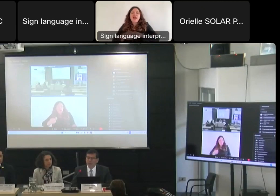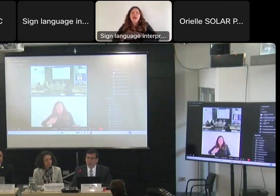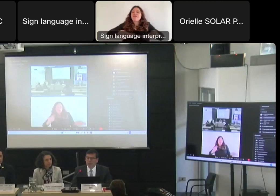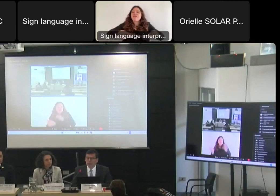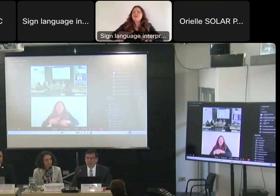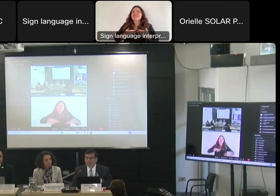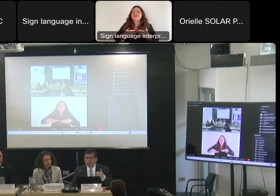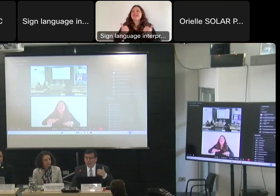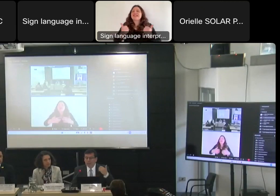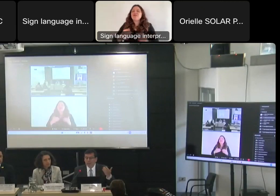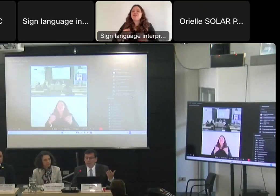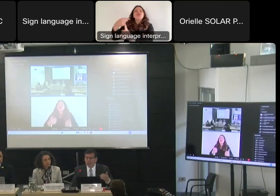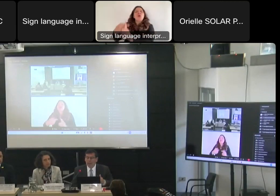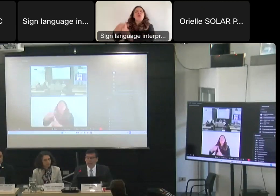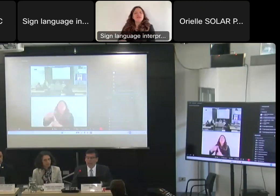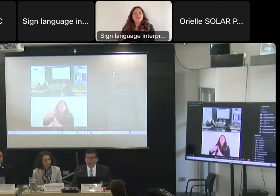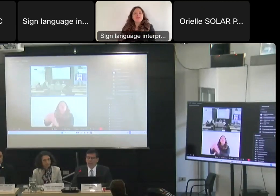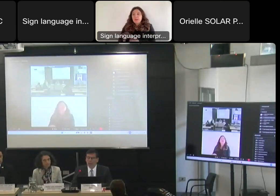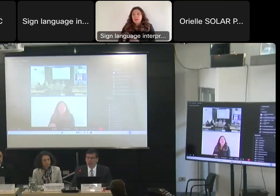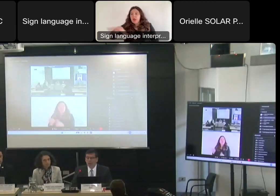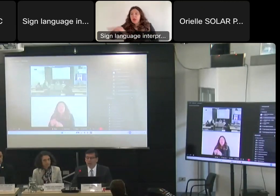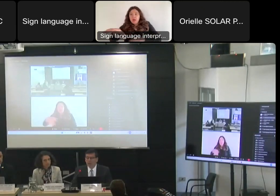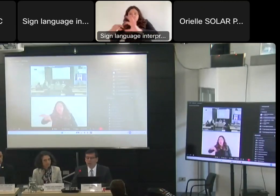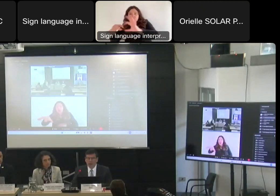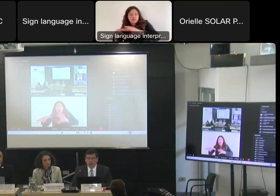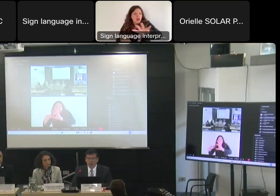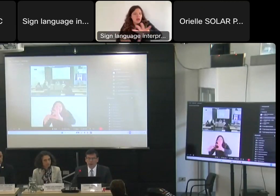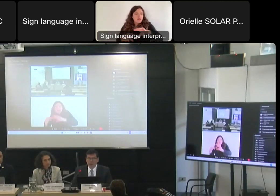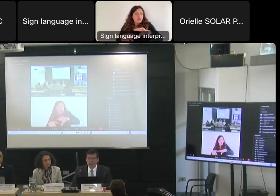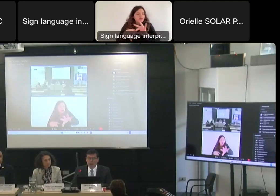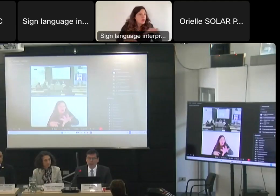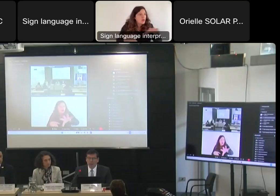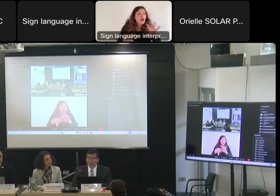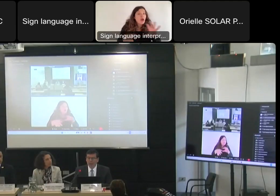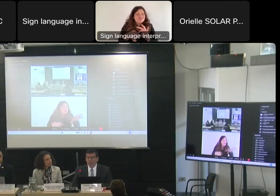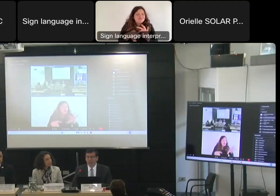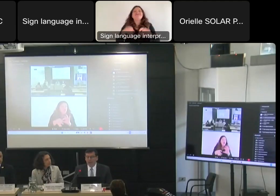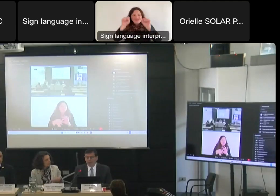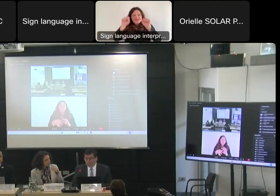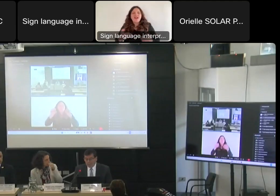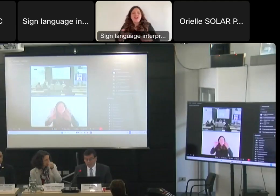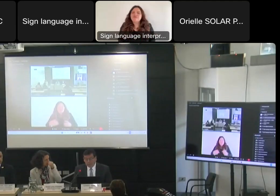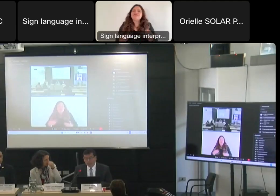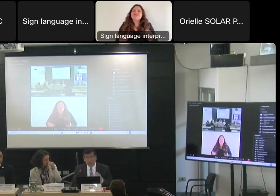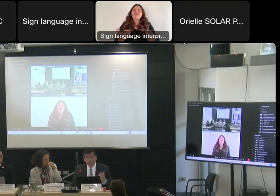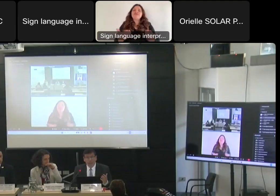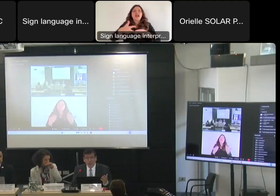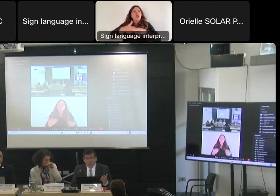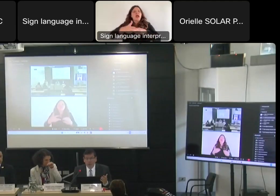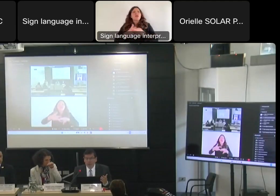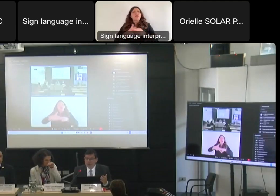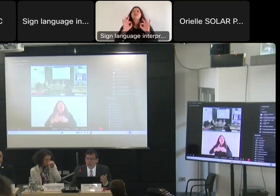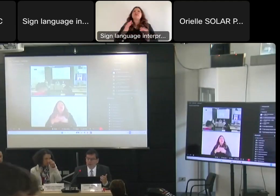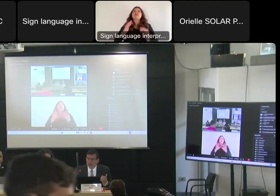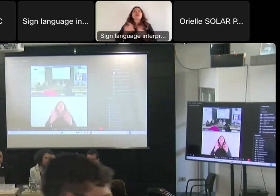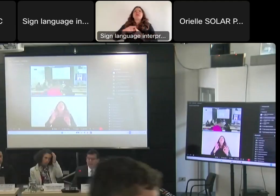salud. Asimismo, la intersectorialidad ha comprobado ser una herramienta central para enfrentar eventos catastróficos